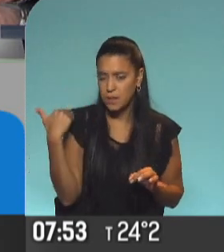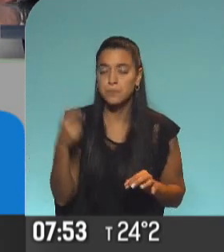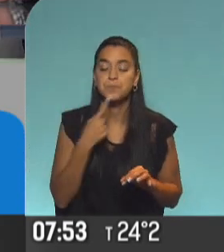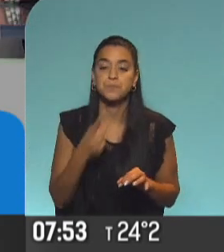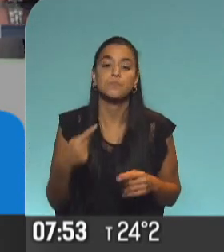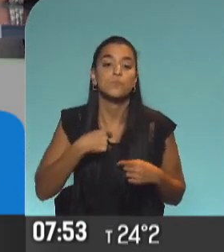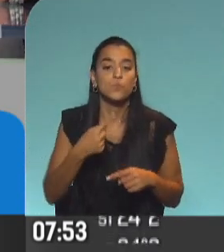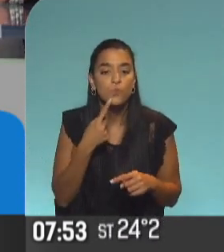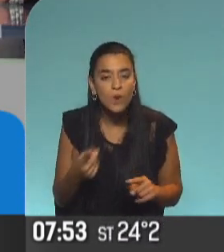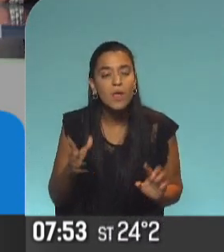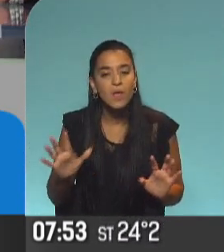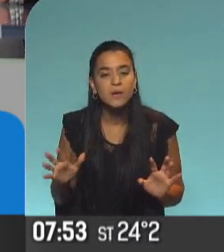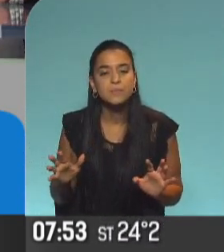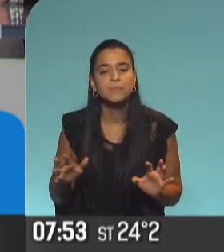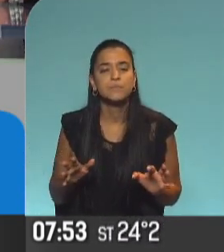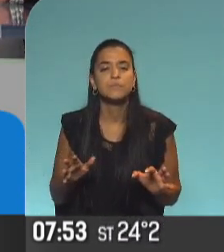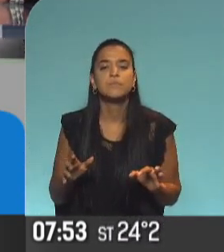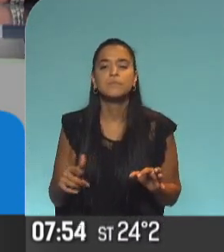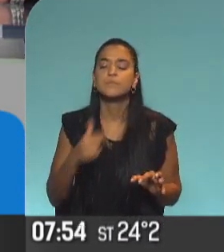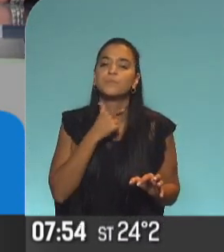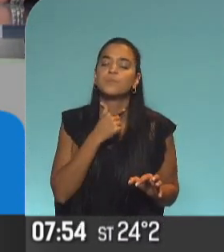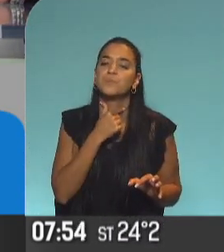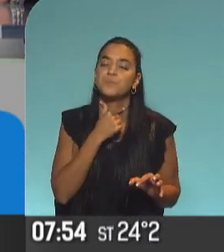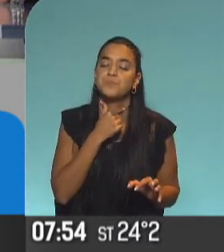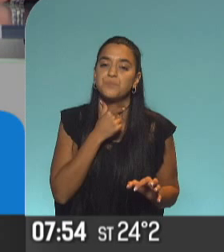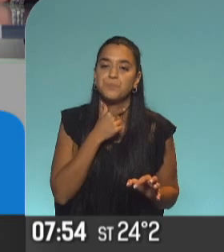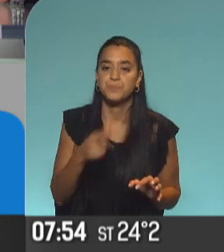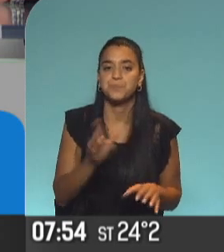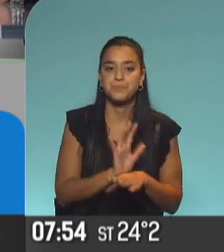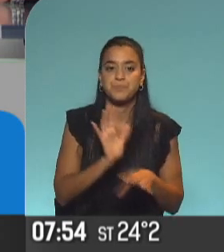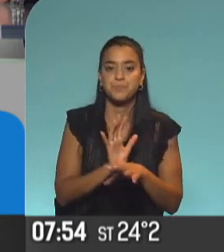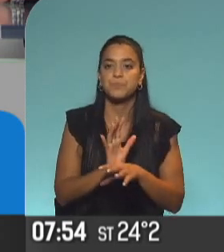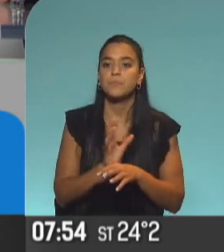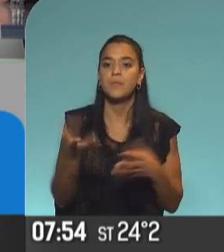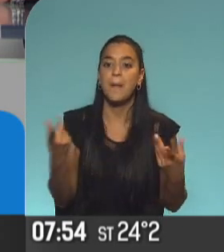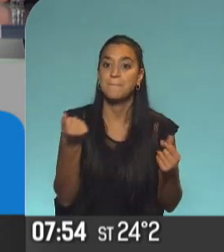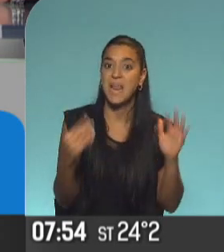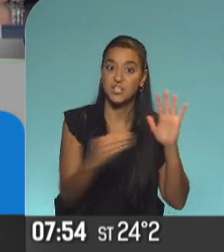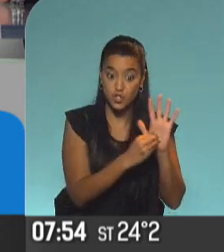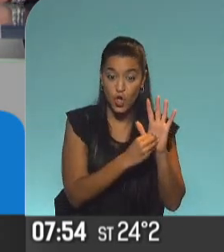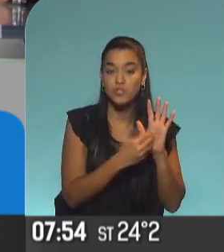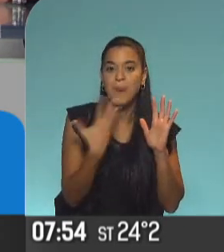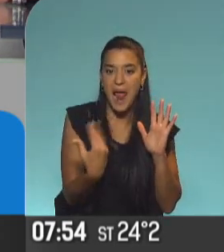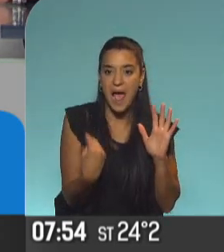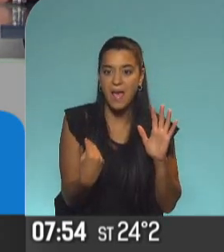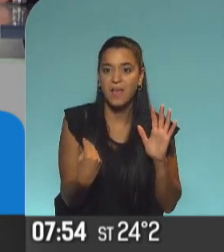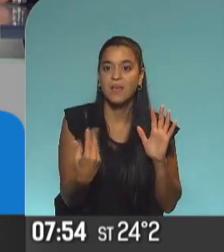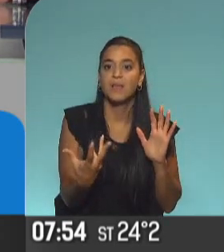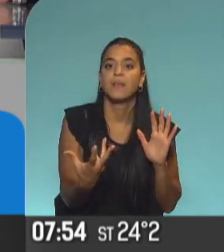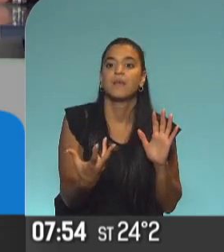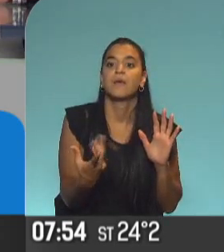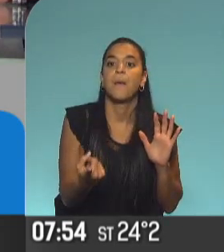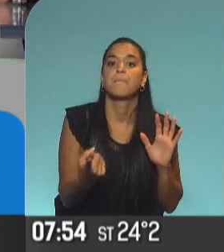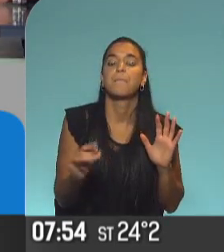intento, yo le diría, completamente arbitrario de tomar posiciones en precios para eventualmente tomar